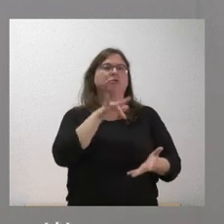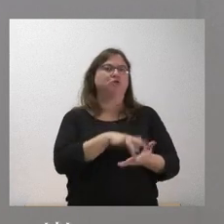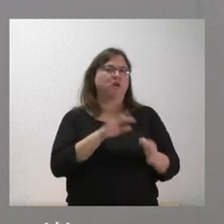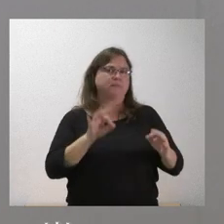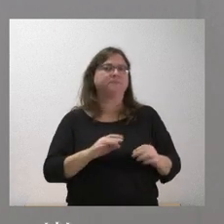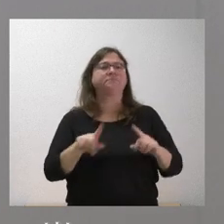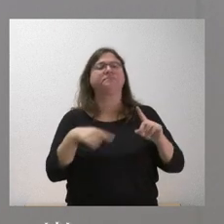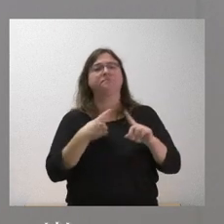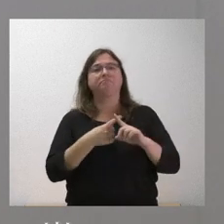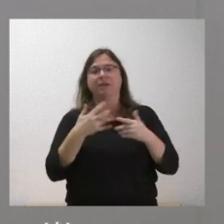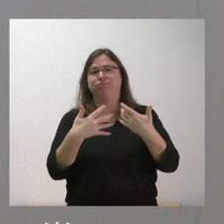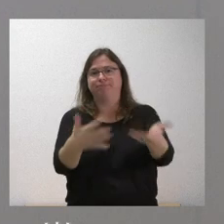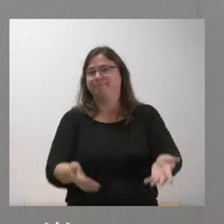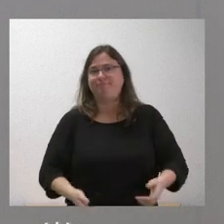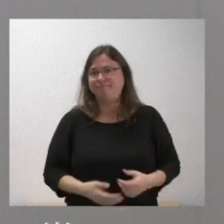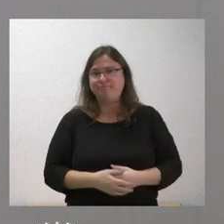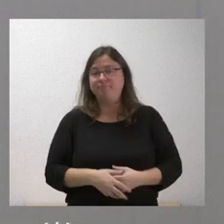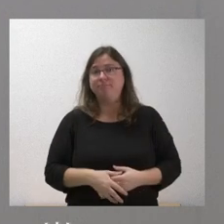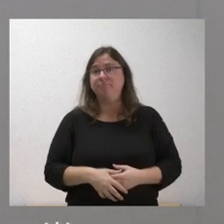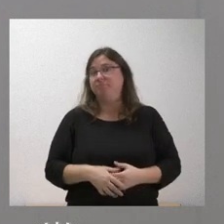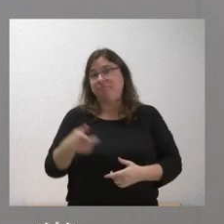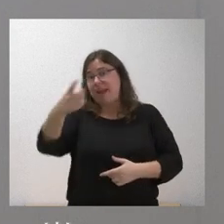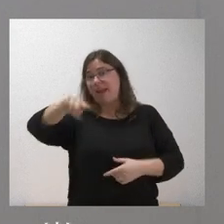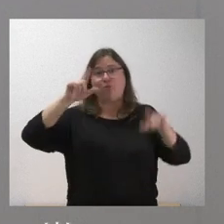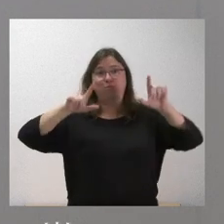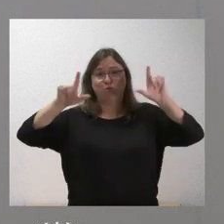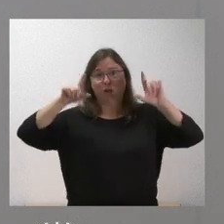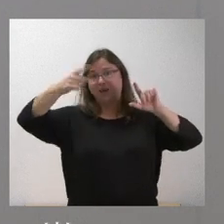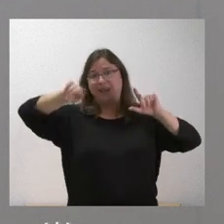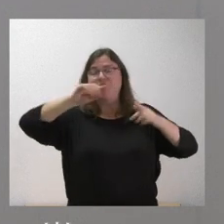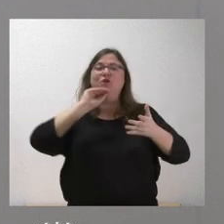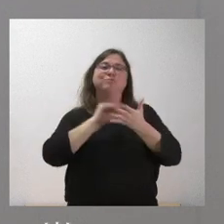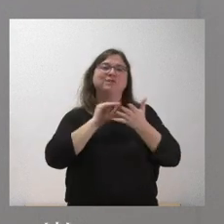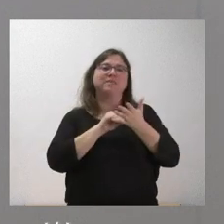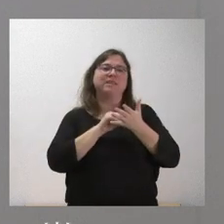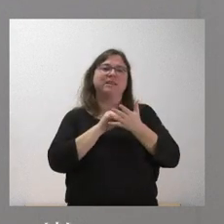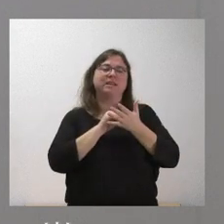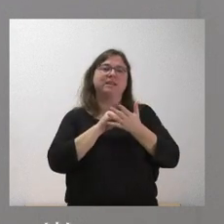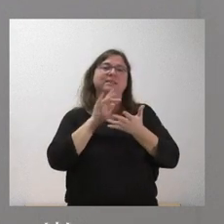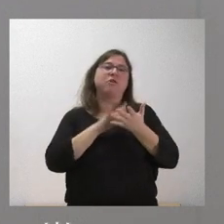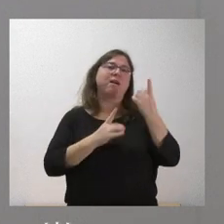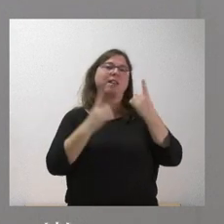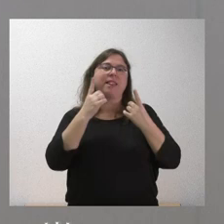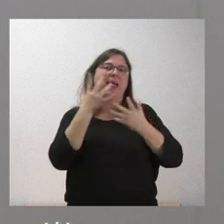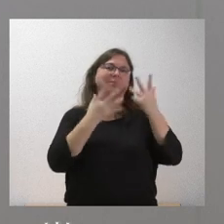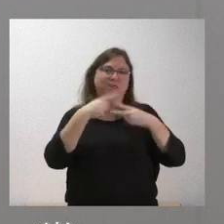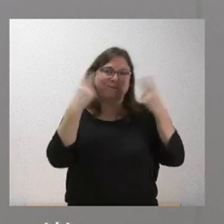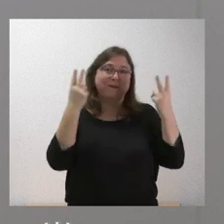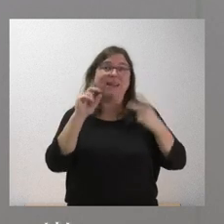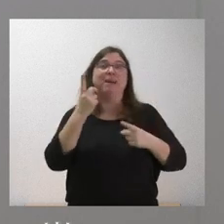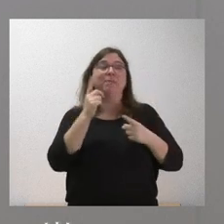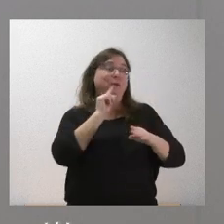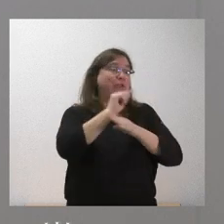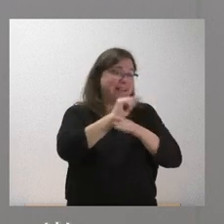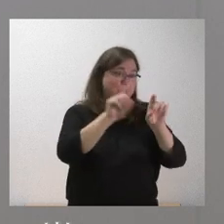y que están en marcha y Son ellos los protagonistas es que hemos asistido en muchas ocasiones a que hay administraciones públicas que primero critican a las